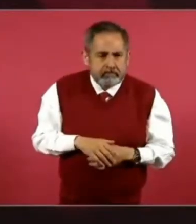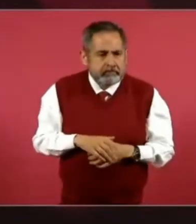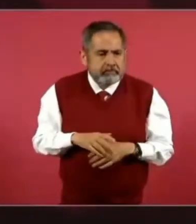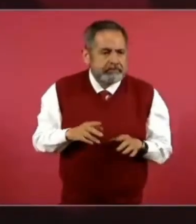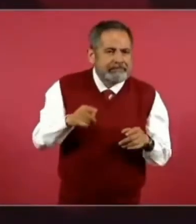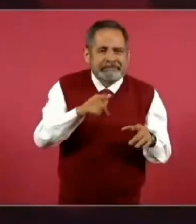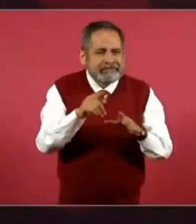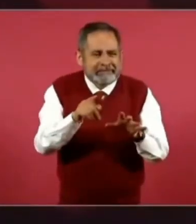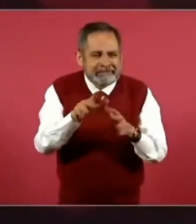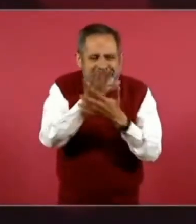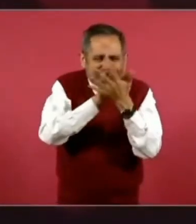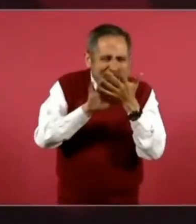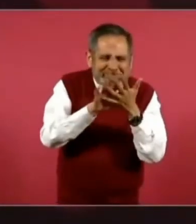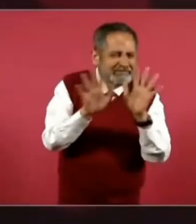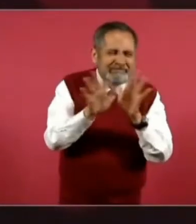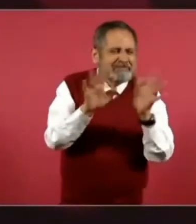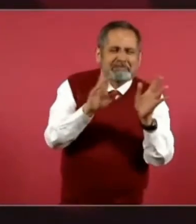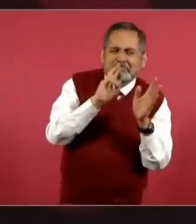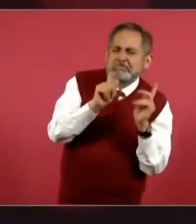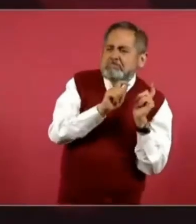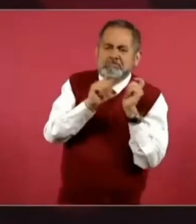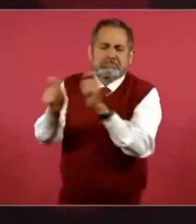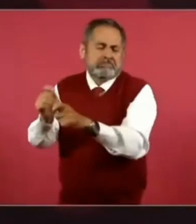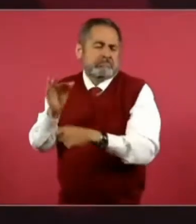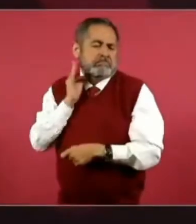aclare eso, ¿no?